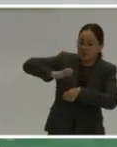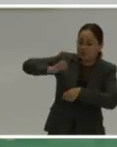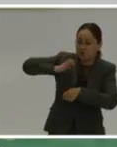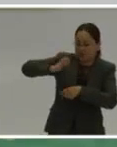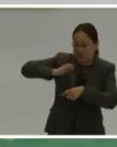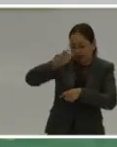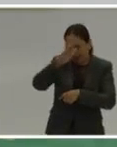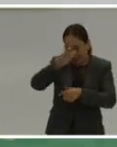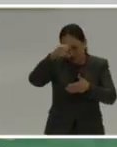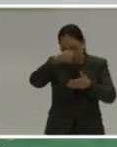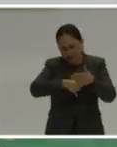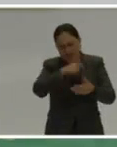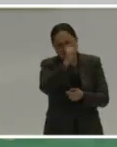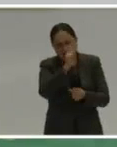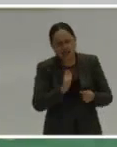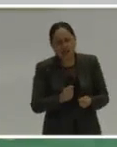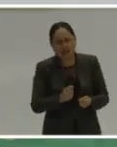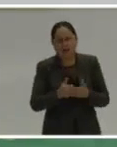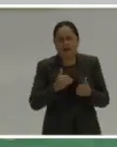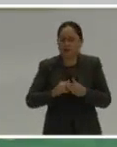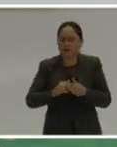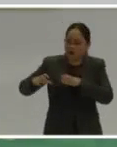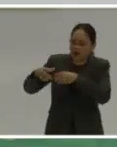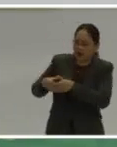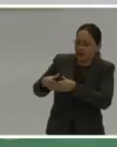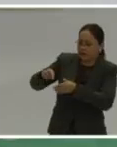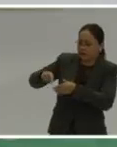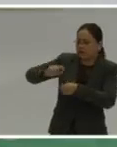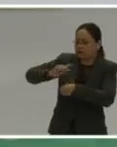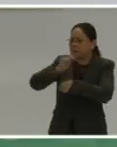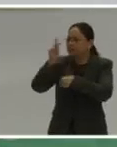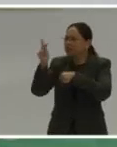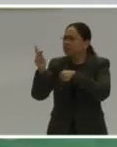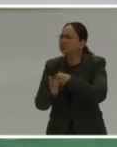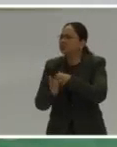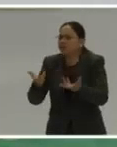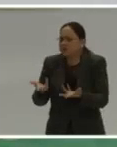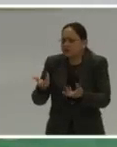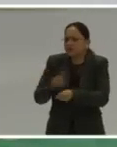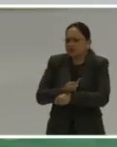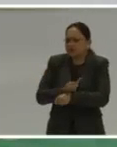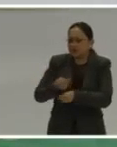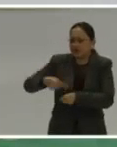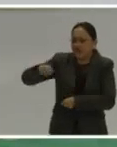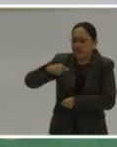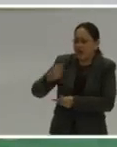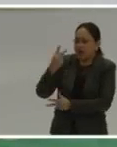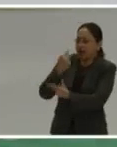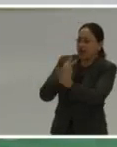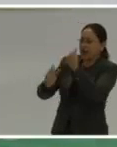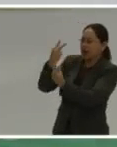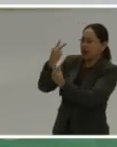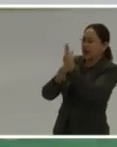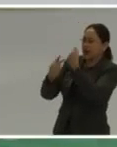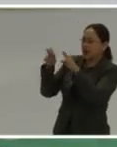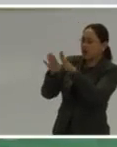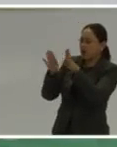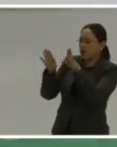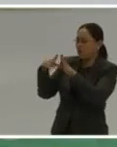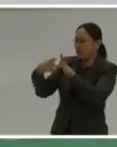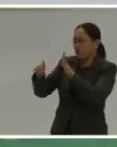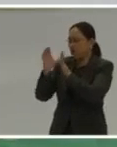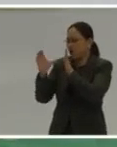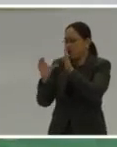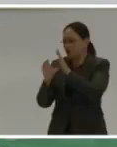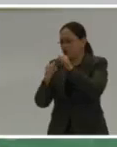¿sí? Frente a un Estado-nación que negó su constitución